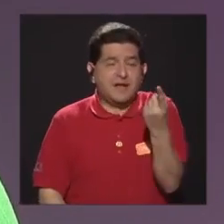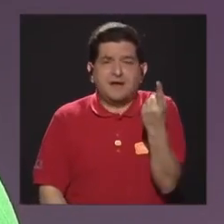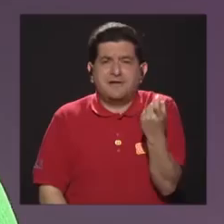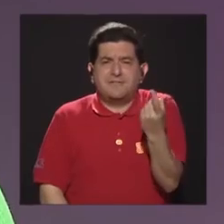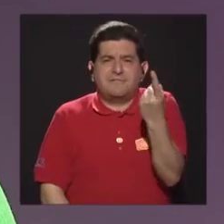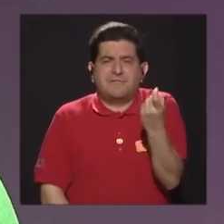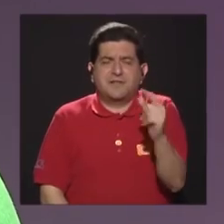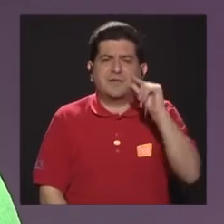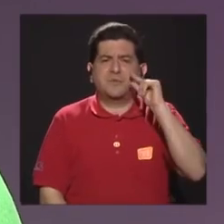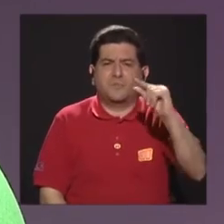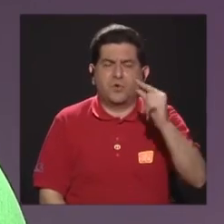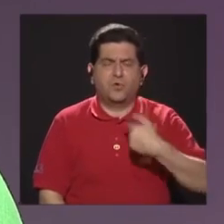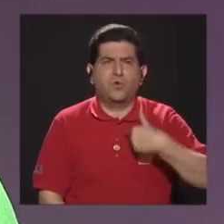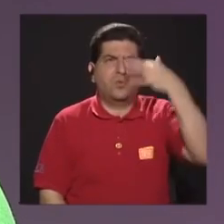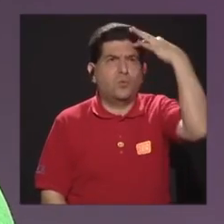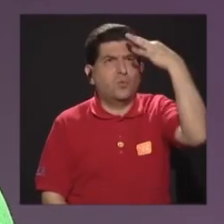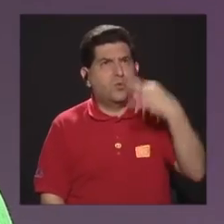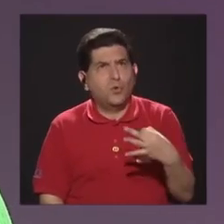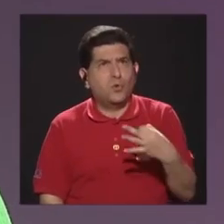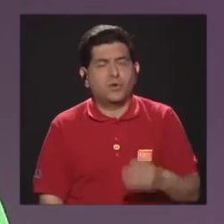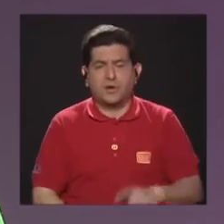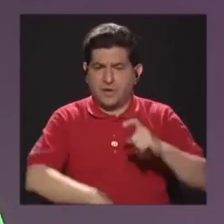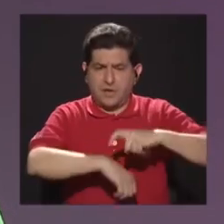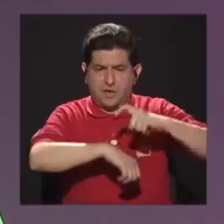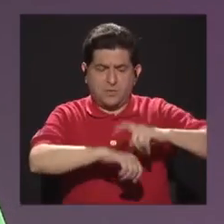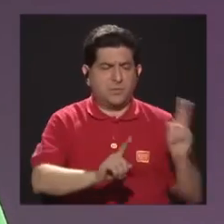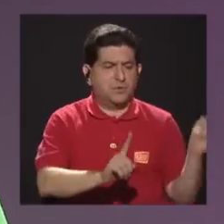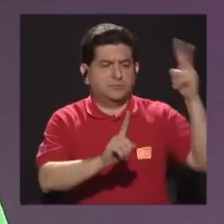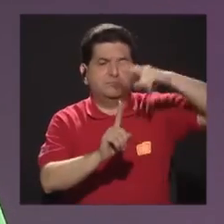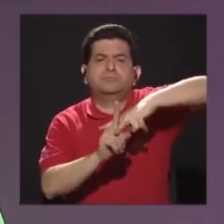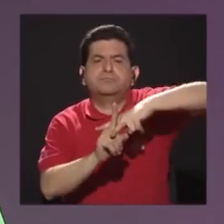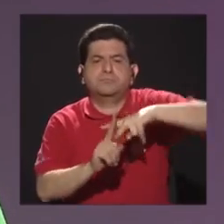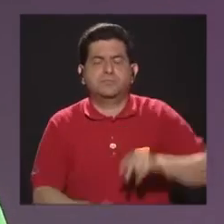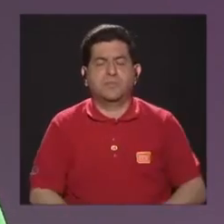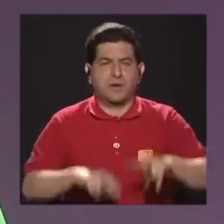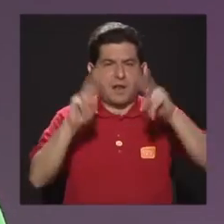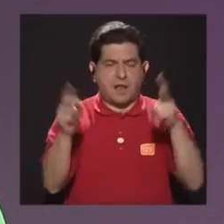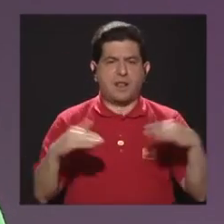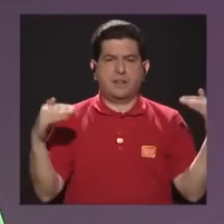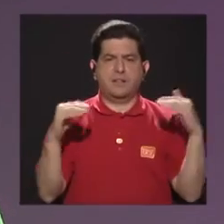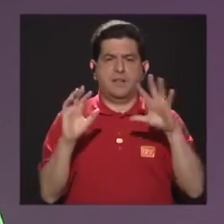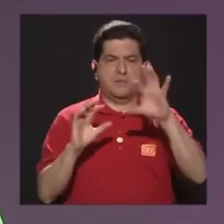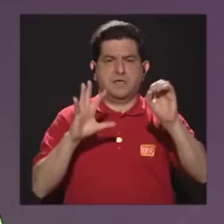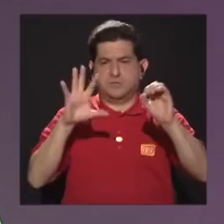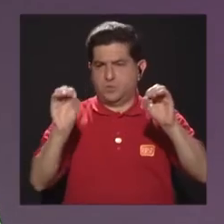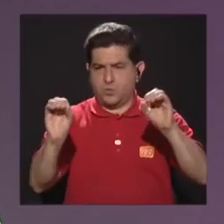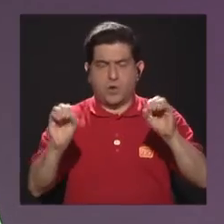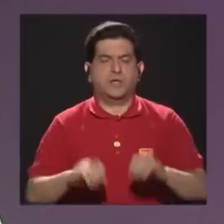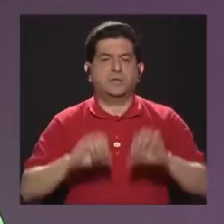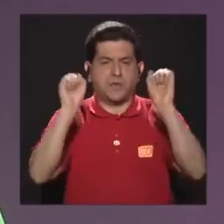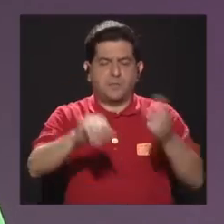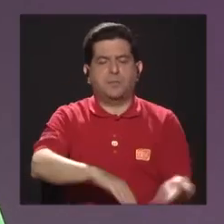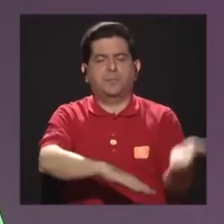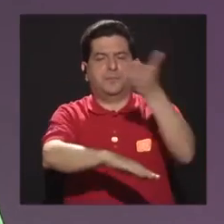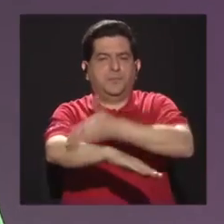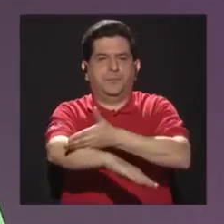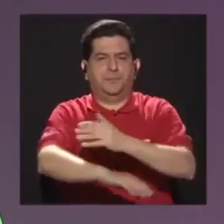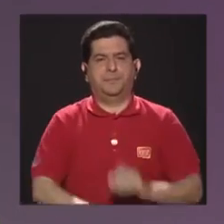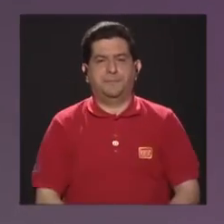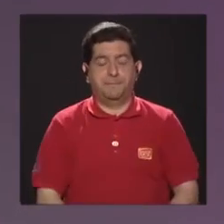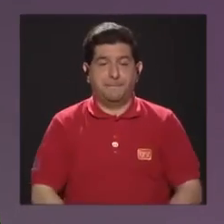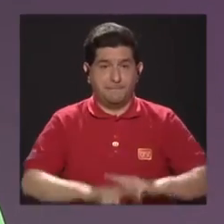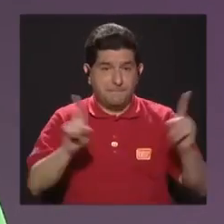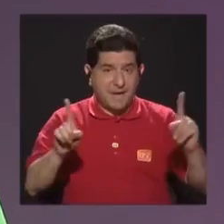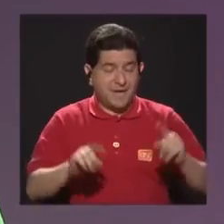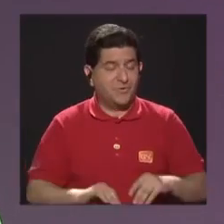brinco pequeño, que uno supondría que en el momento de implementar el tema de la paridad se hubiera podido dar ese brinco. En lugar